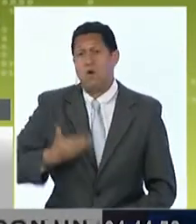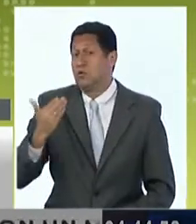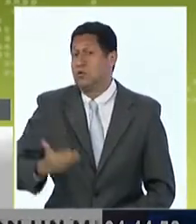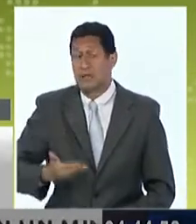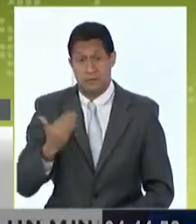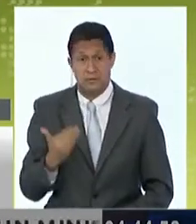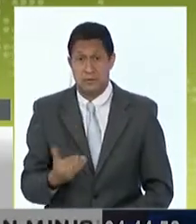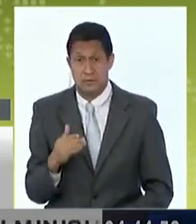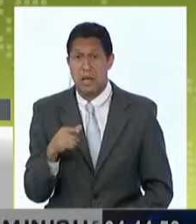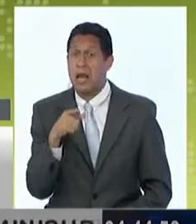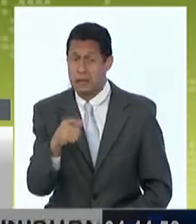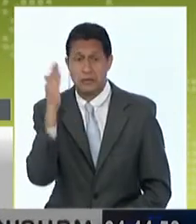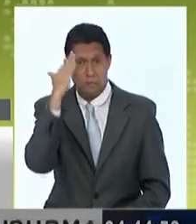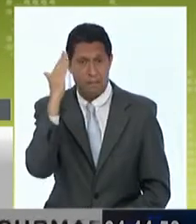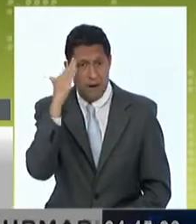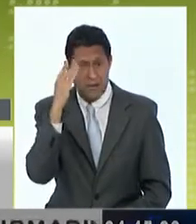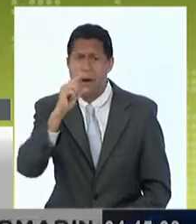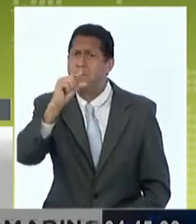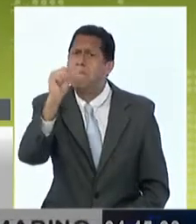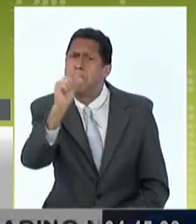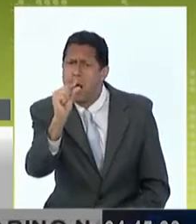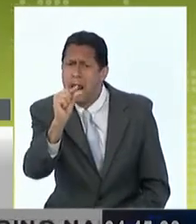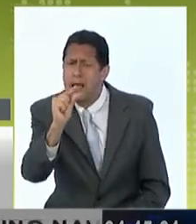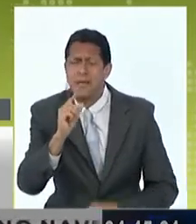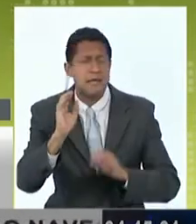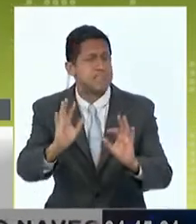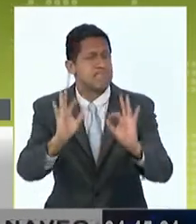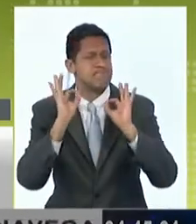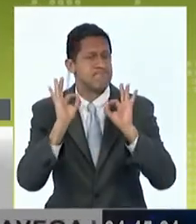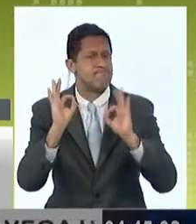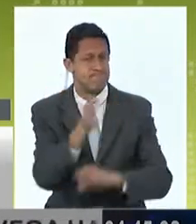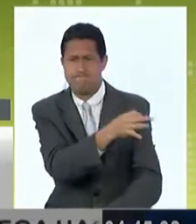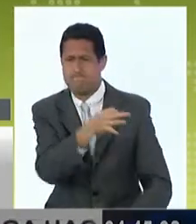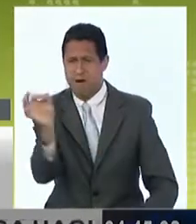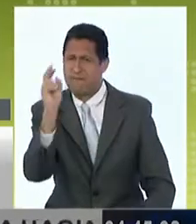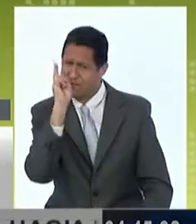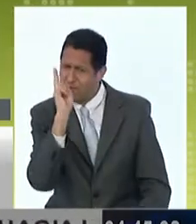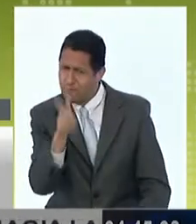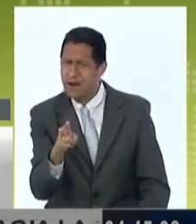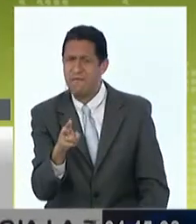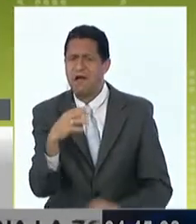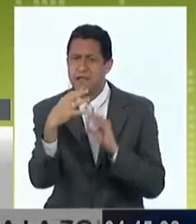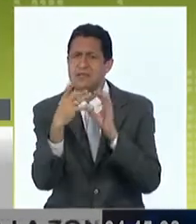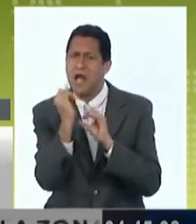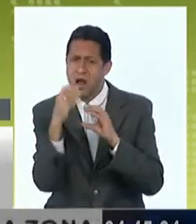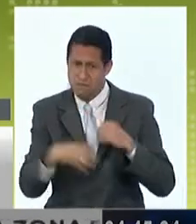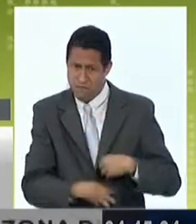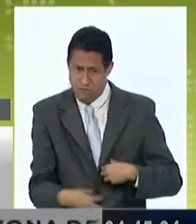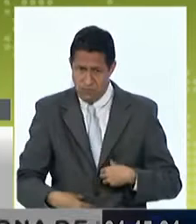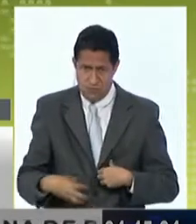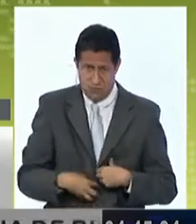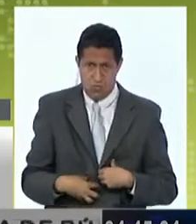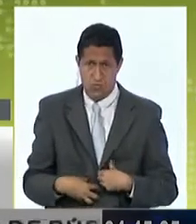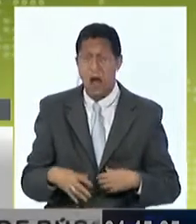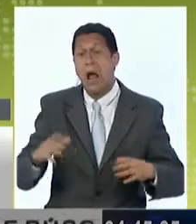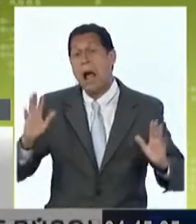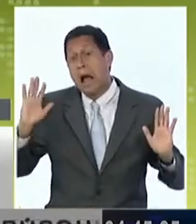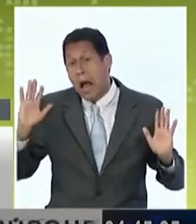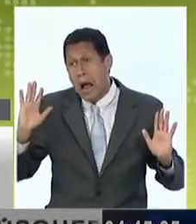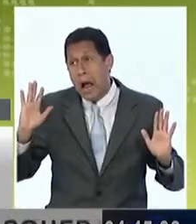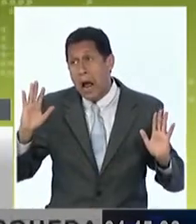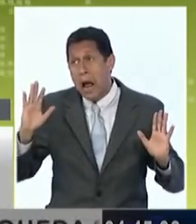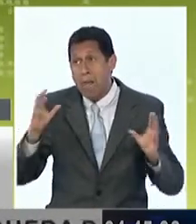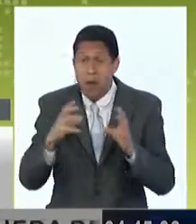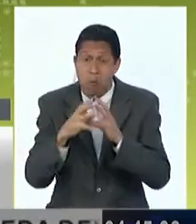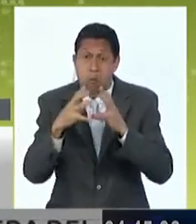herramienta diagnóstica más económica y más precisa para evaluar los los miomas y los fibromas al menos que éstos crezcan